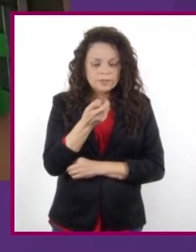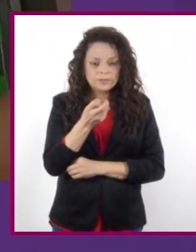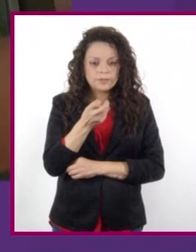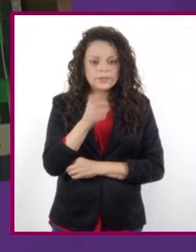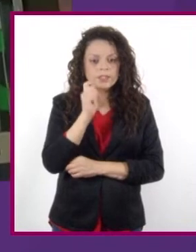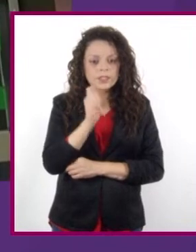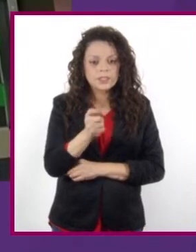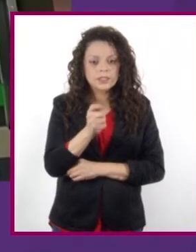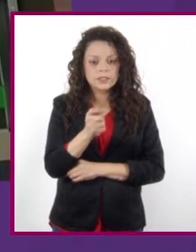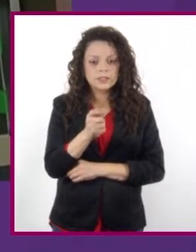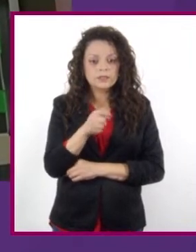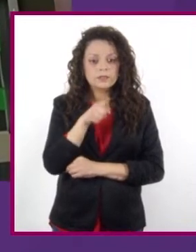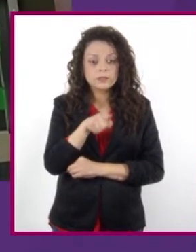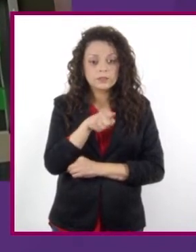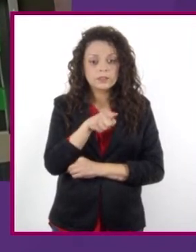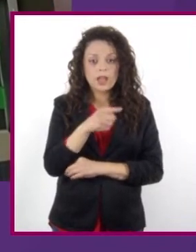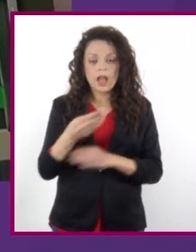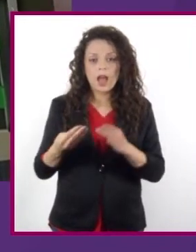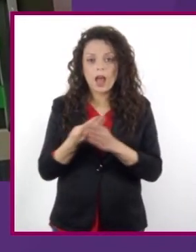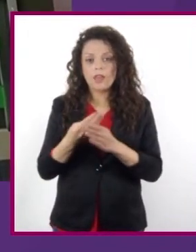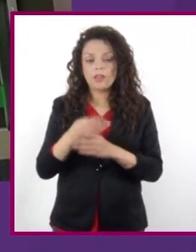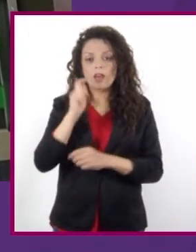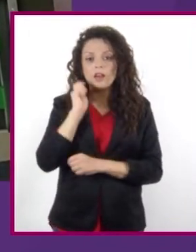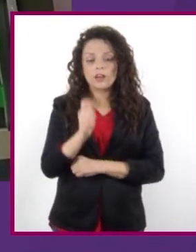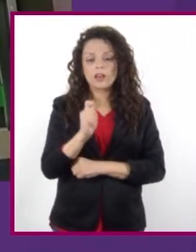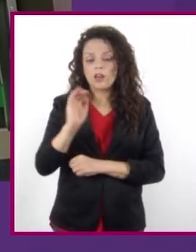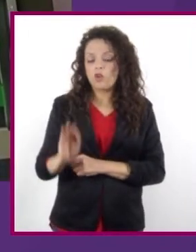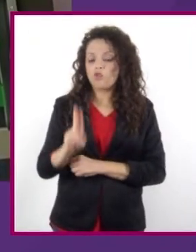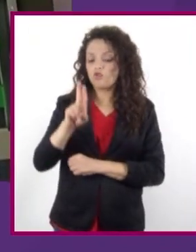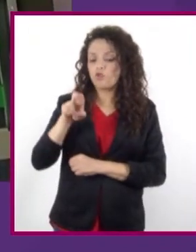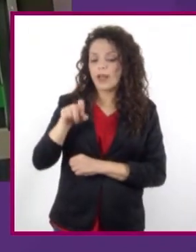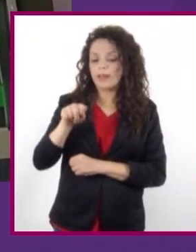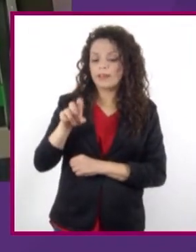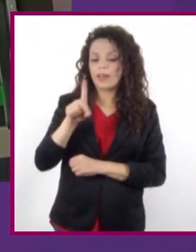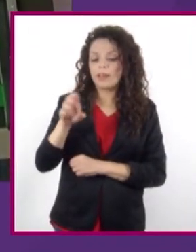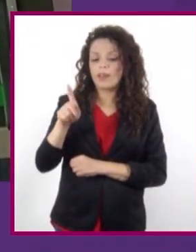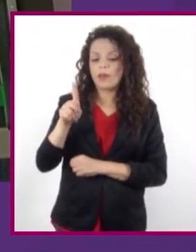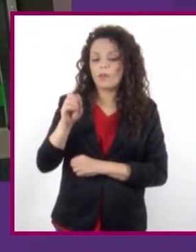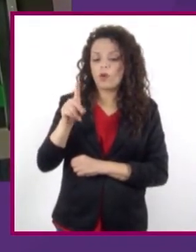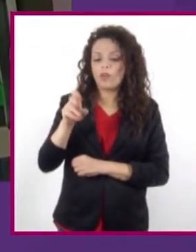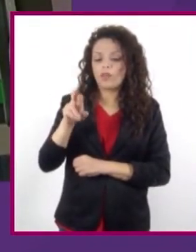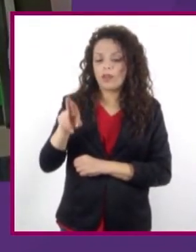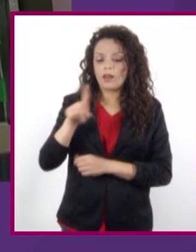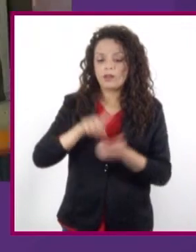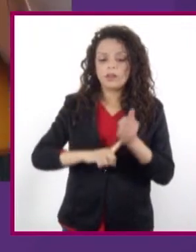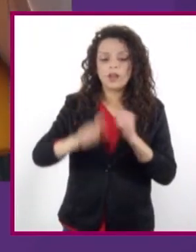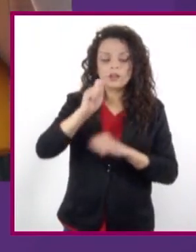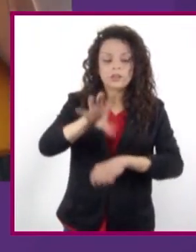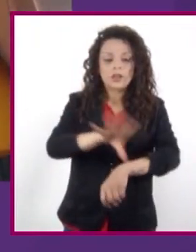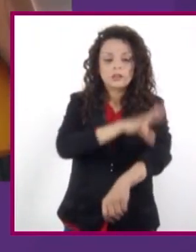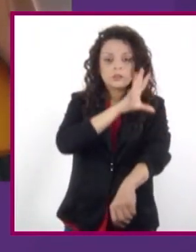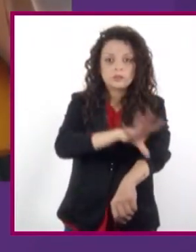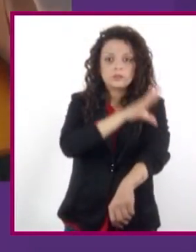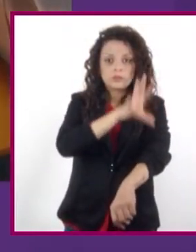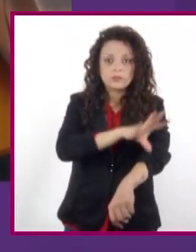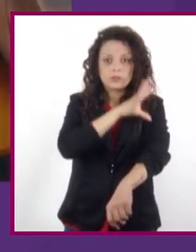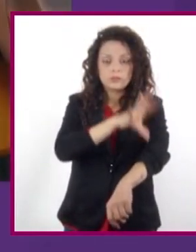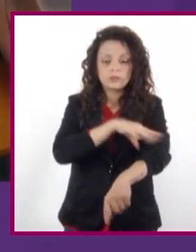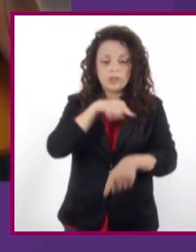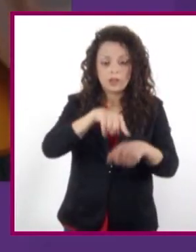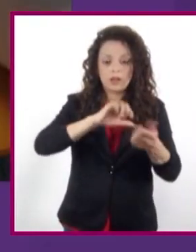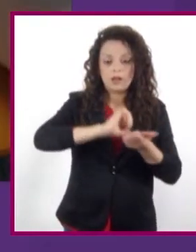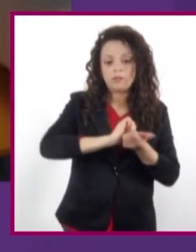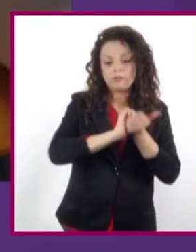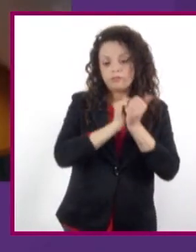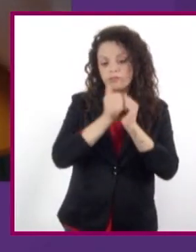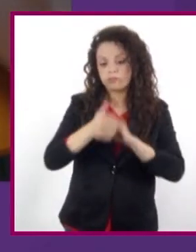es la fuente de alimentación o fuente de poder. Es la que se encarga de transformar una corriente eléctrica o alterna en una